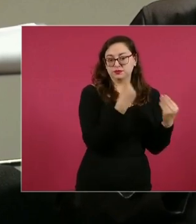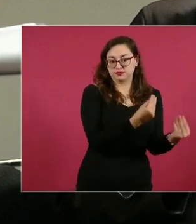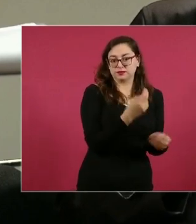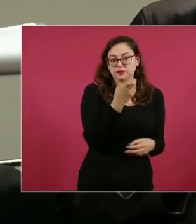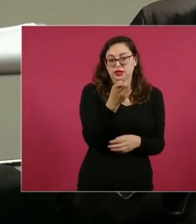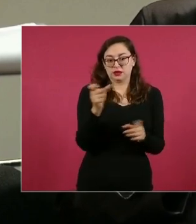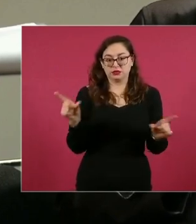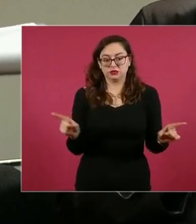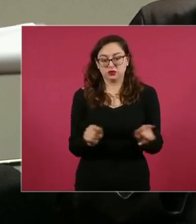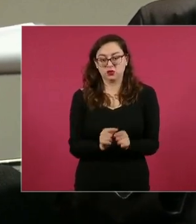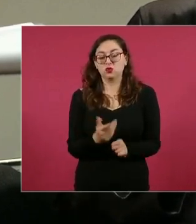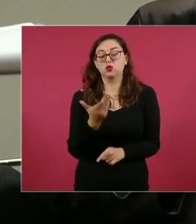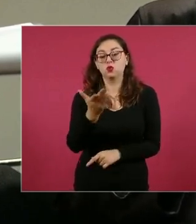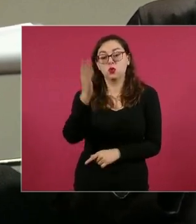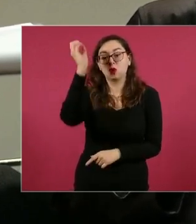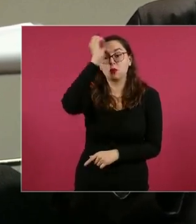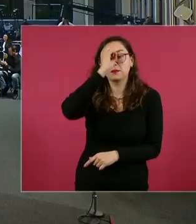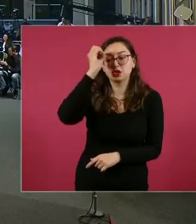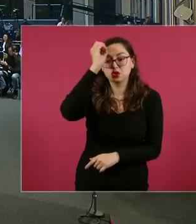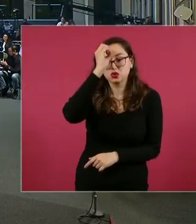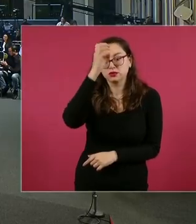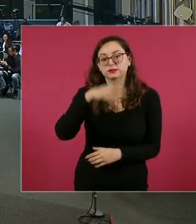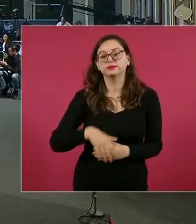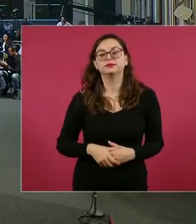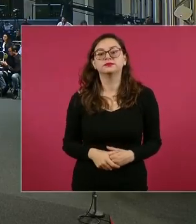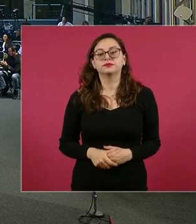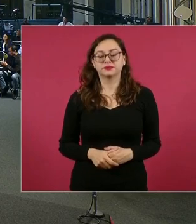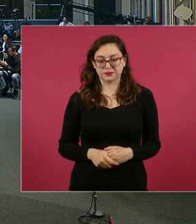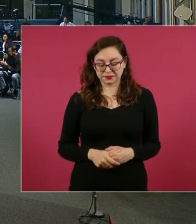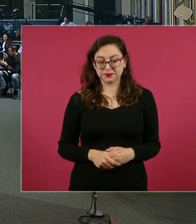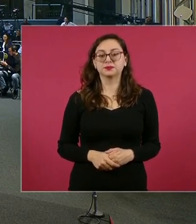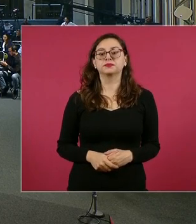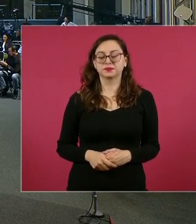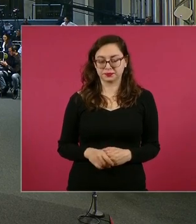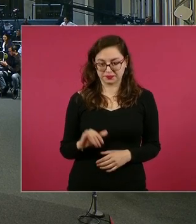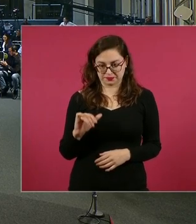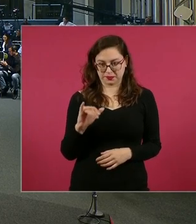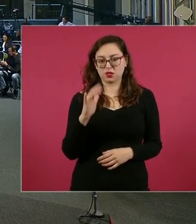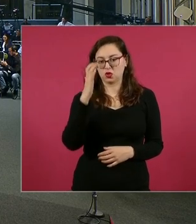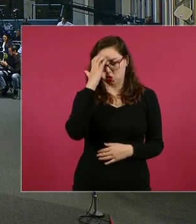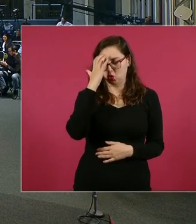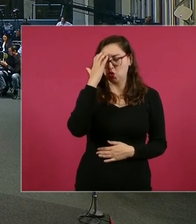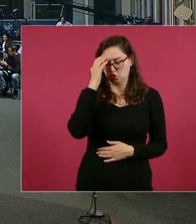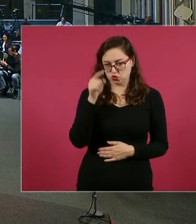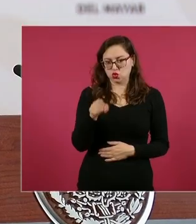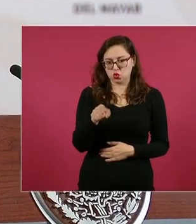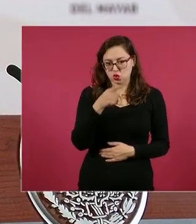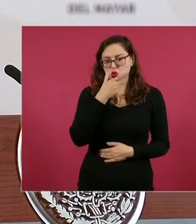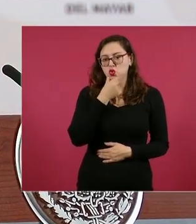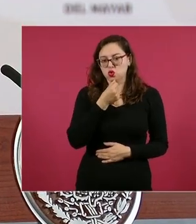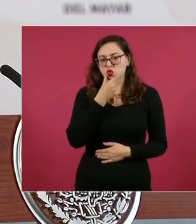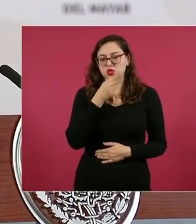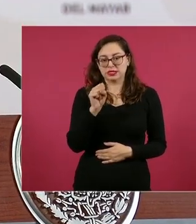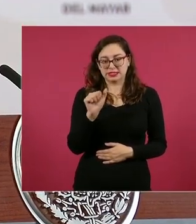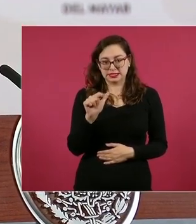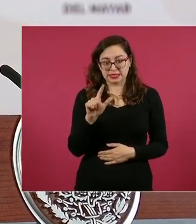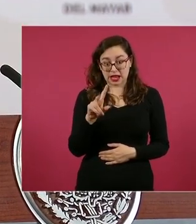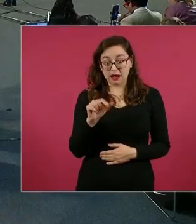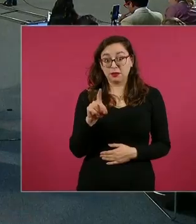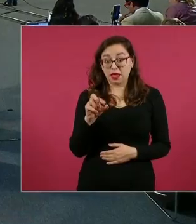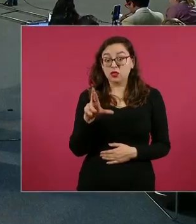gustaría la opinión de usted al respecto Sí conozco a Salvador al papá vive